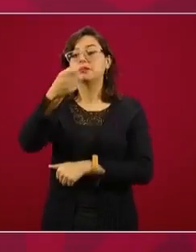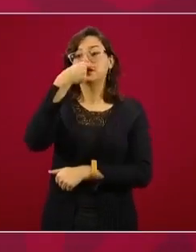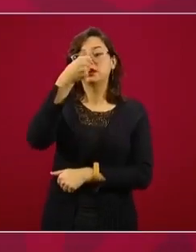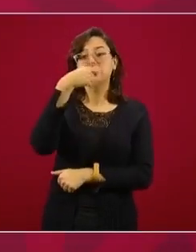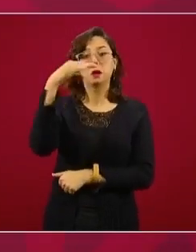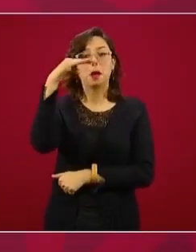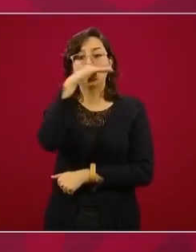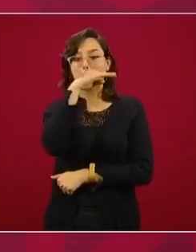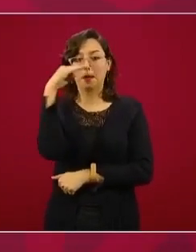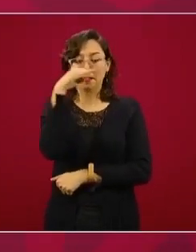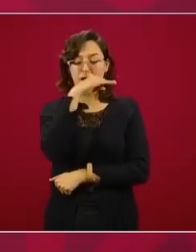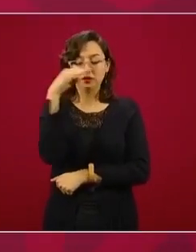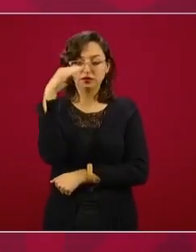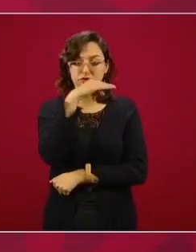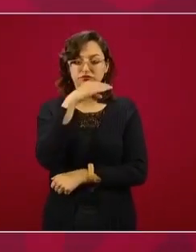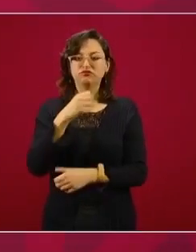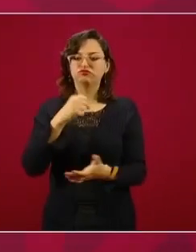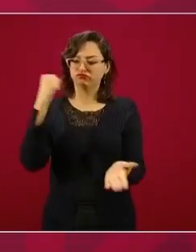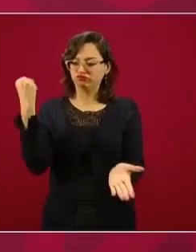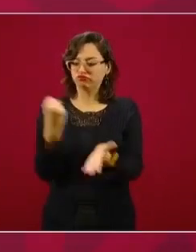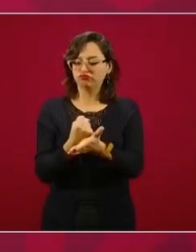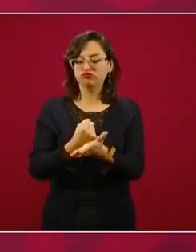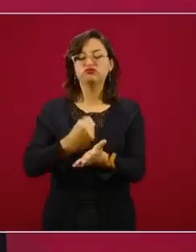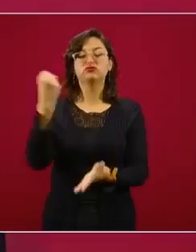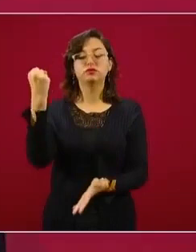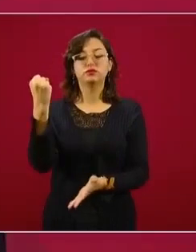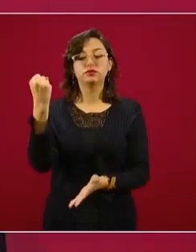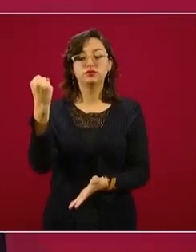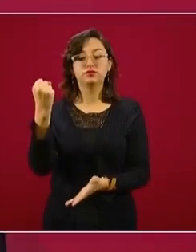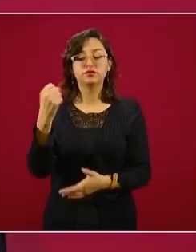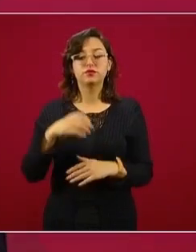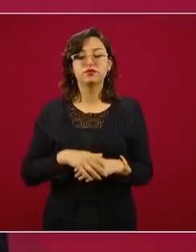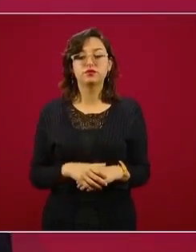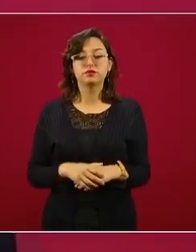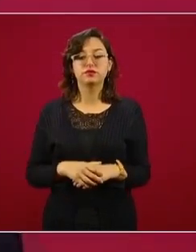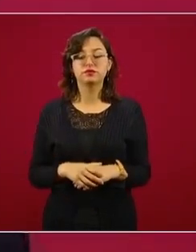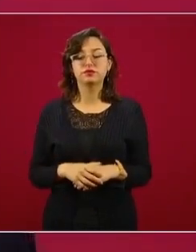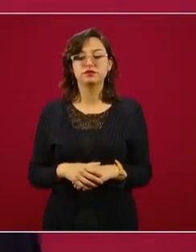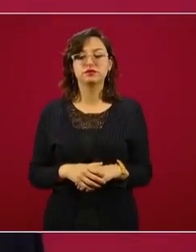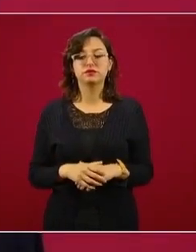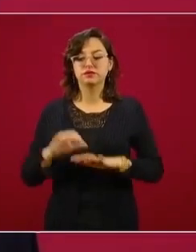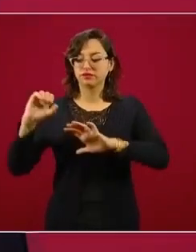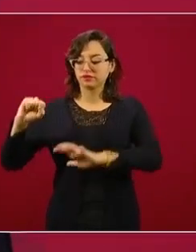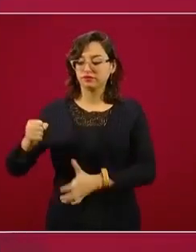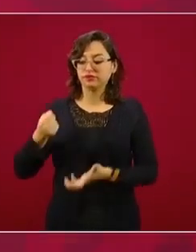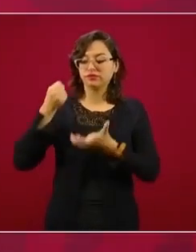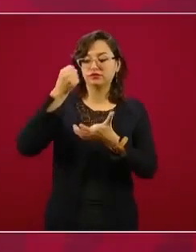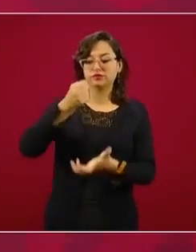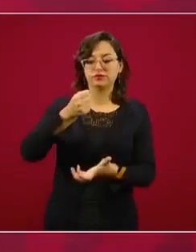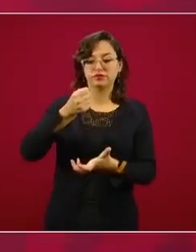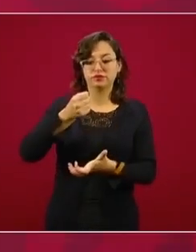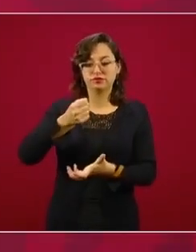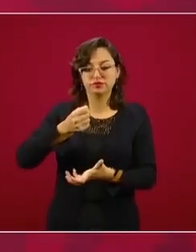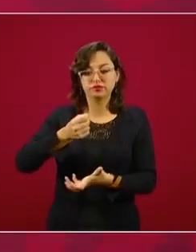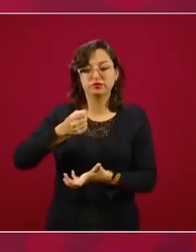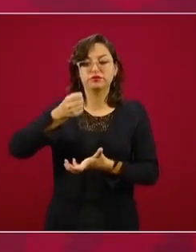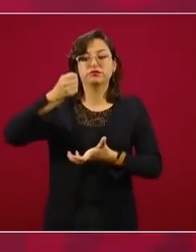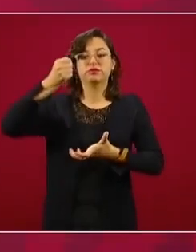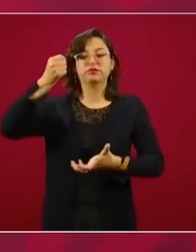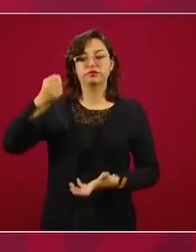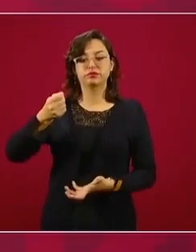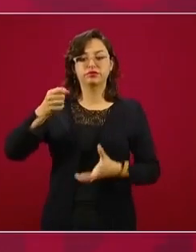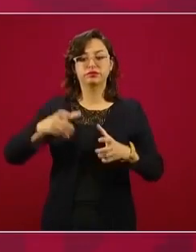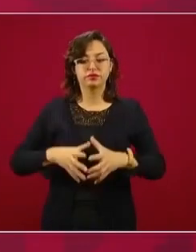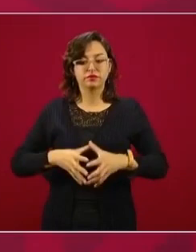para todos los mexicanos, se incrementó el presupuesto del